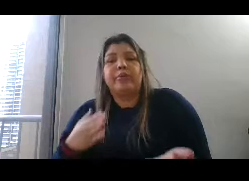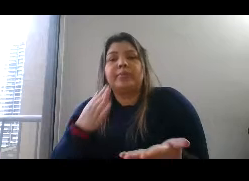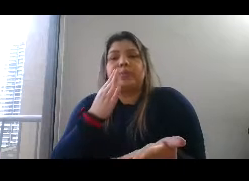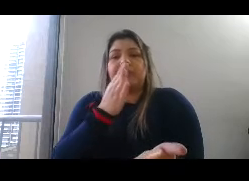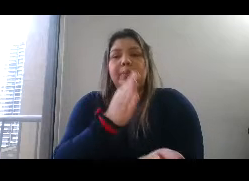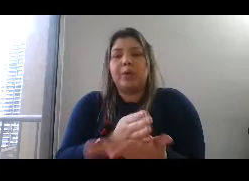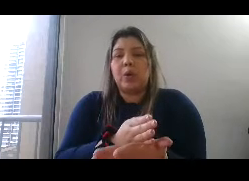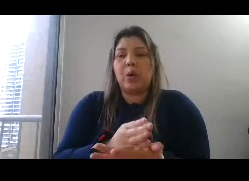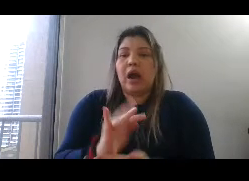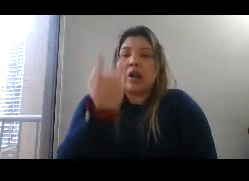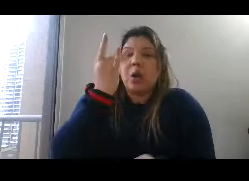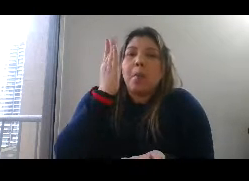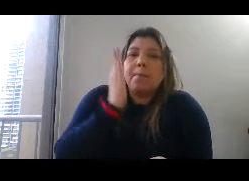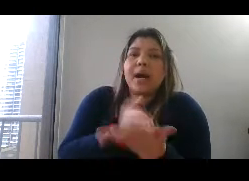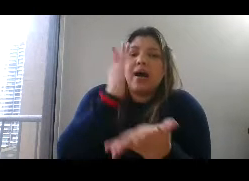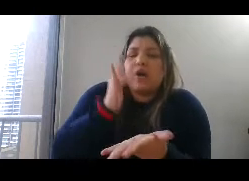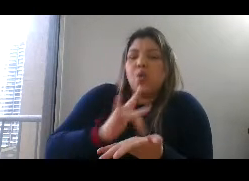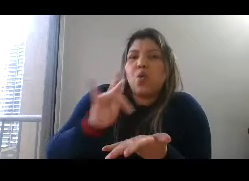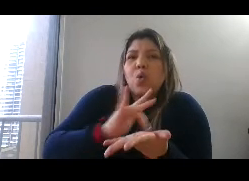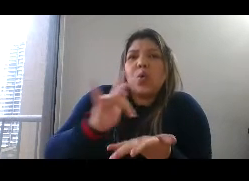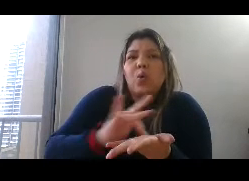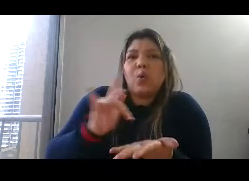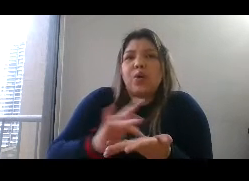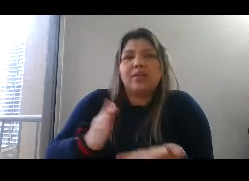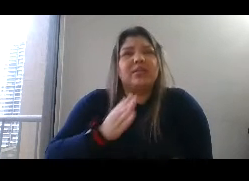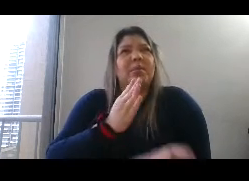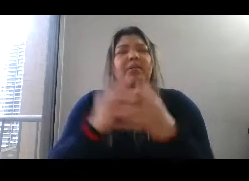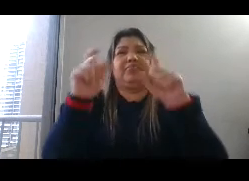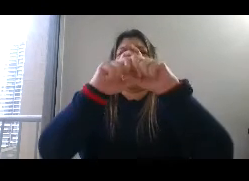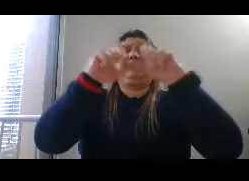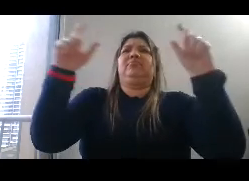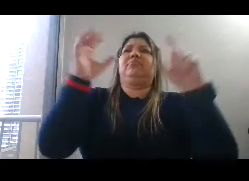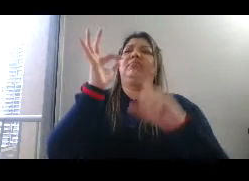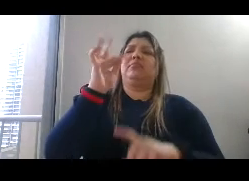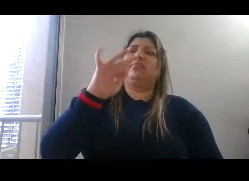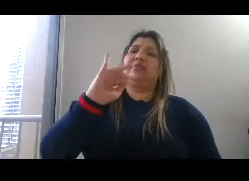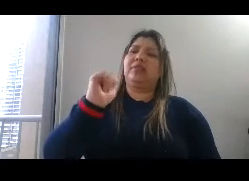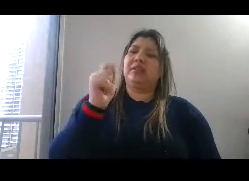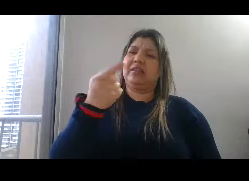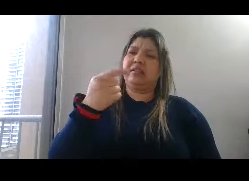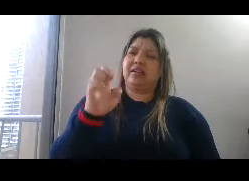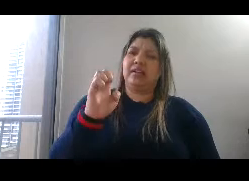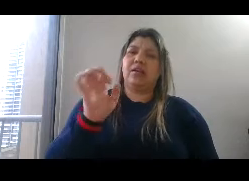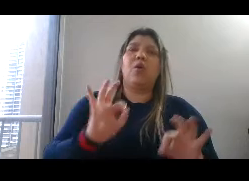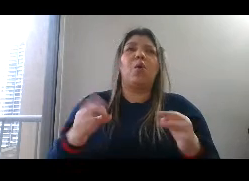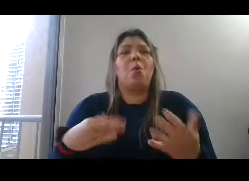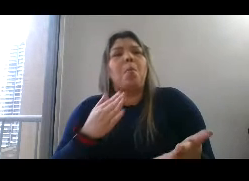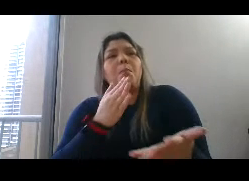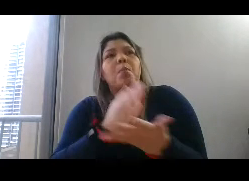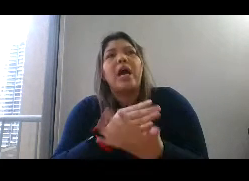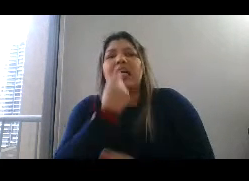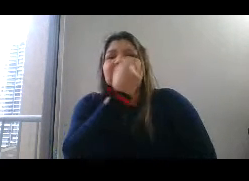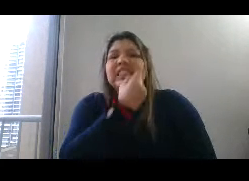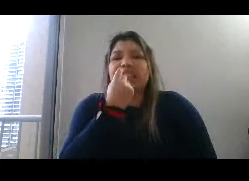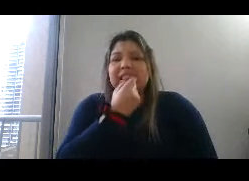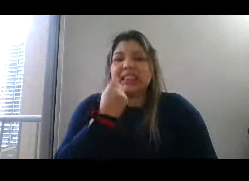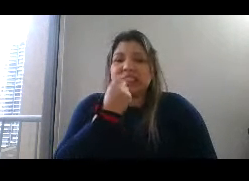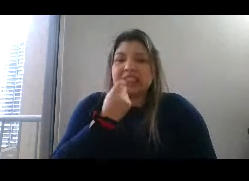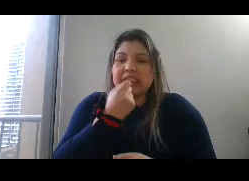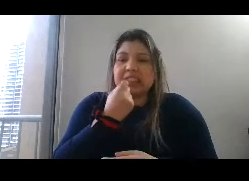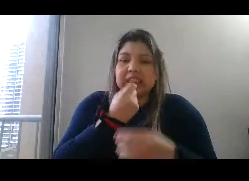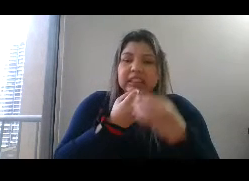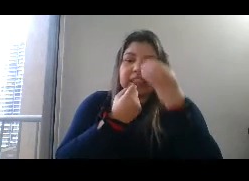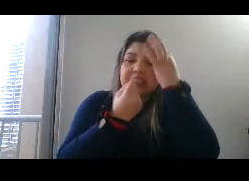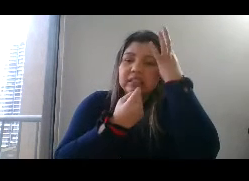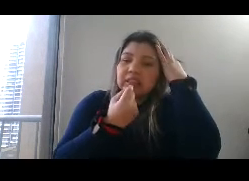de urgencia de las instituciones de salud o cuando vamos a un servicio odontológico. Lo primero que nos hacen es